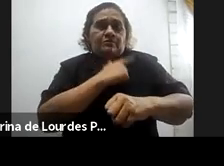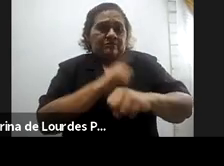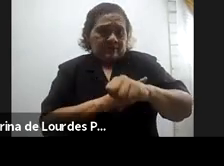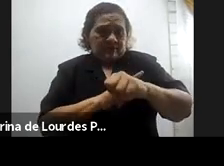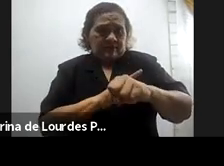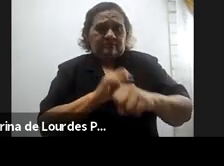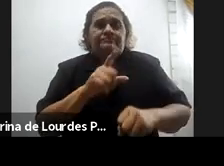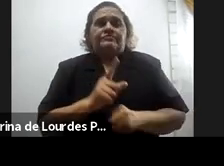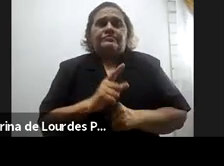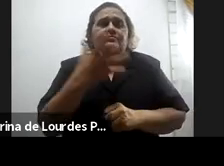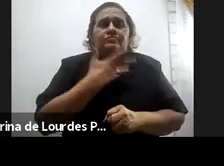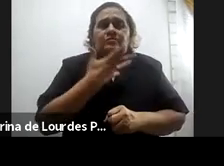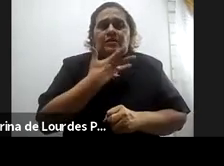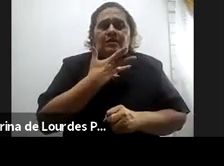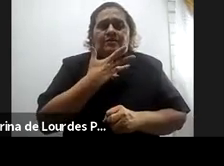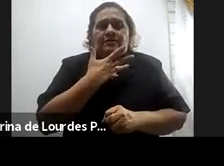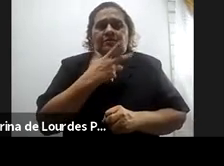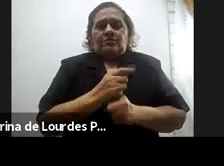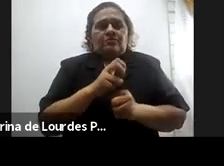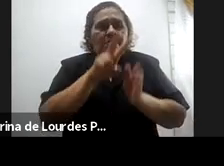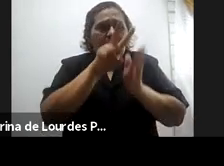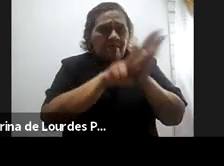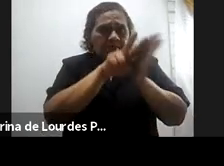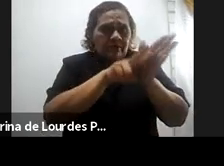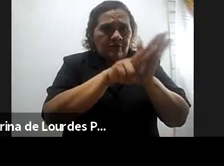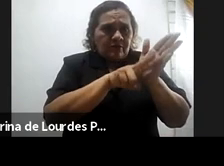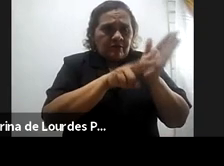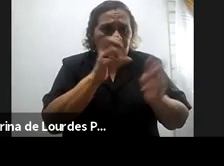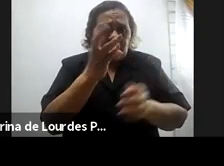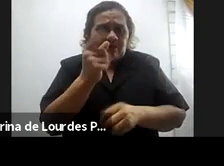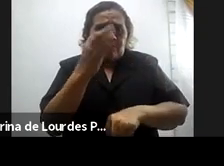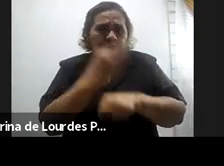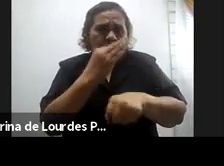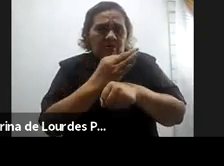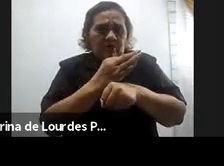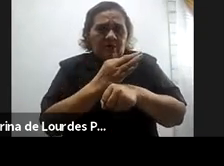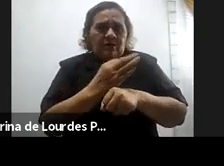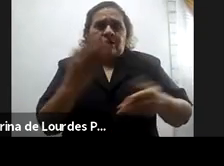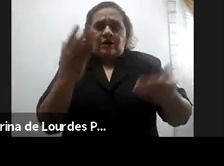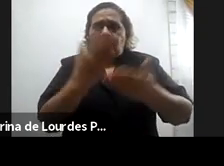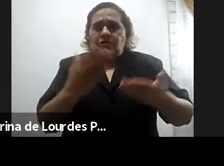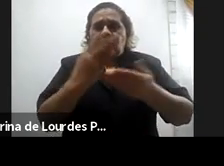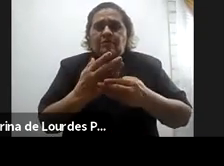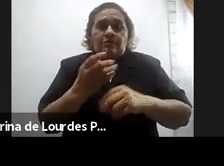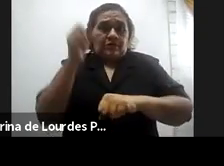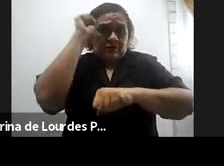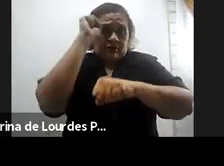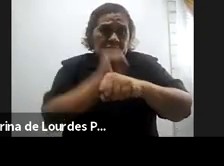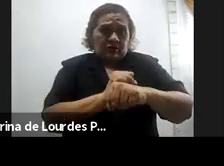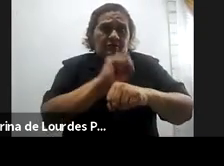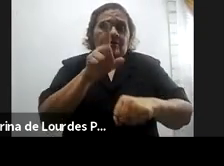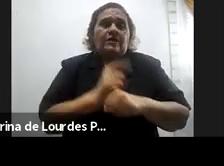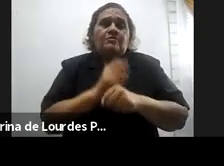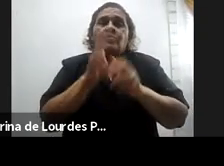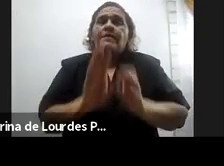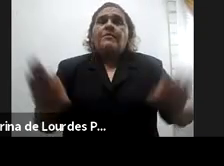recomendaciones. Tenemos un video aquí de unos segunditos que lo producimos también en la Secretaría y que es bien, bien